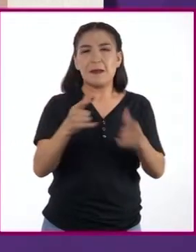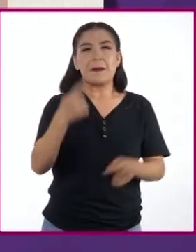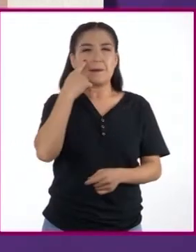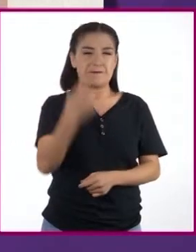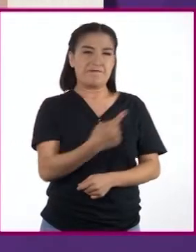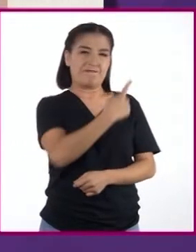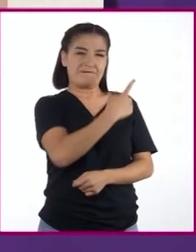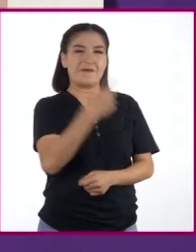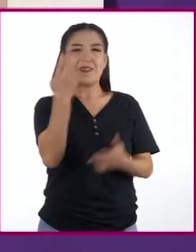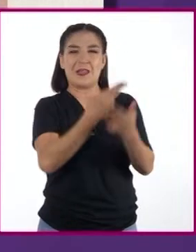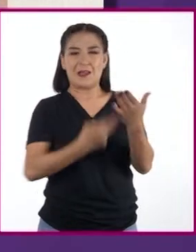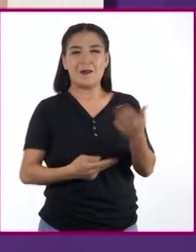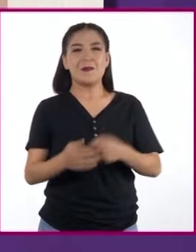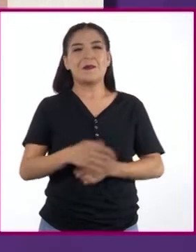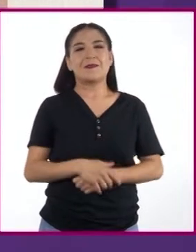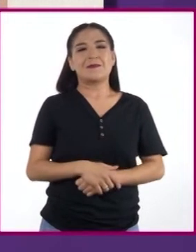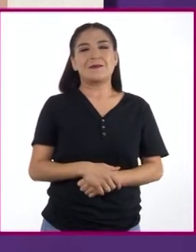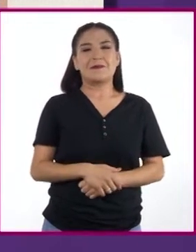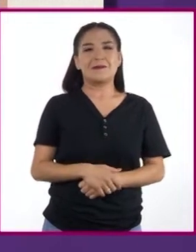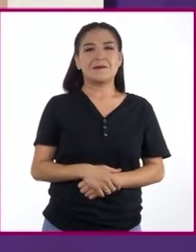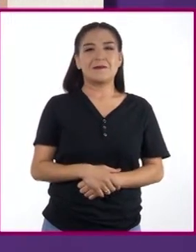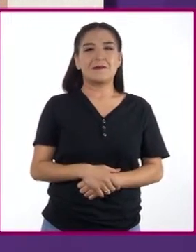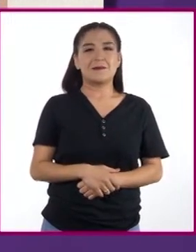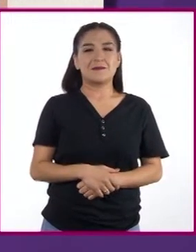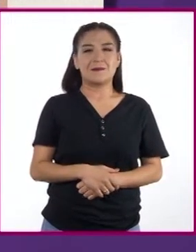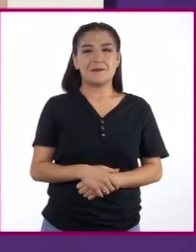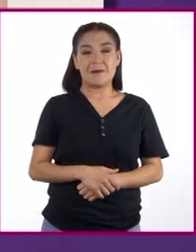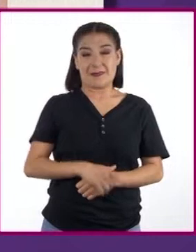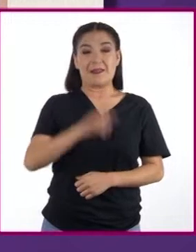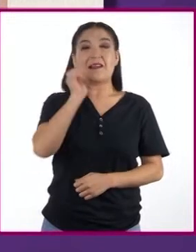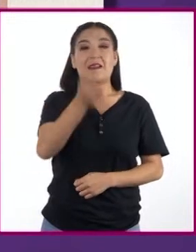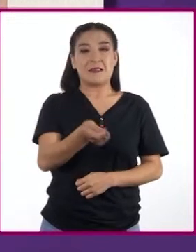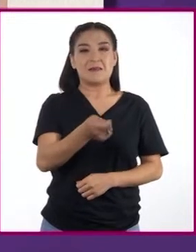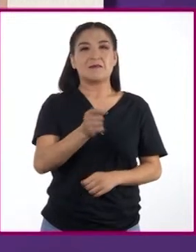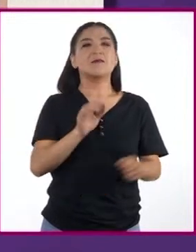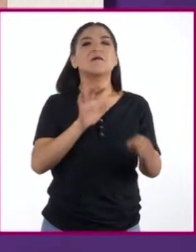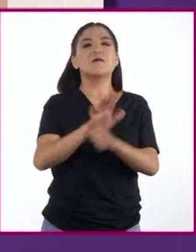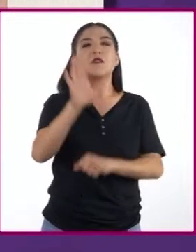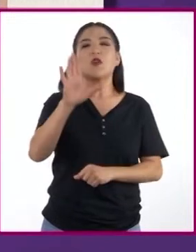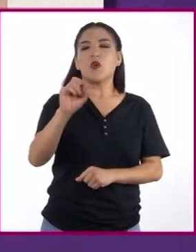la lámina que aparece en pantalla. Pertenece a un